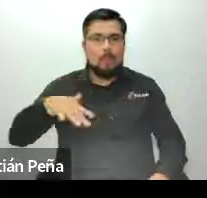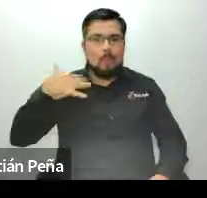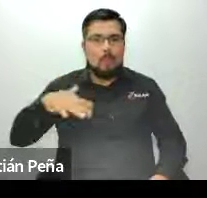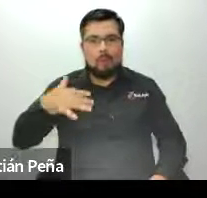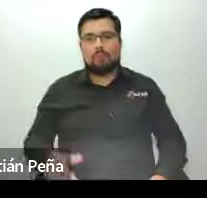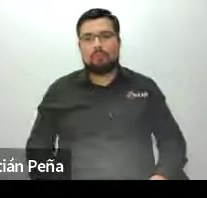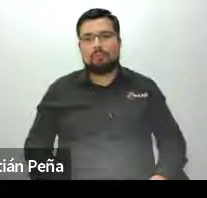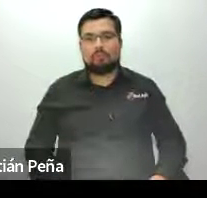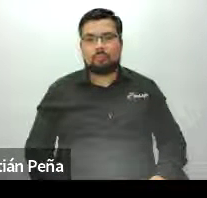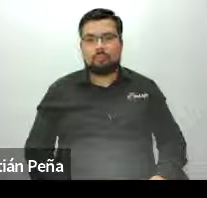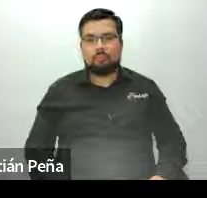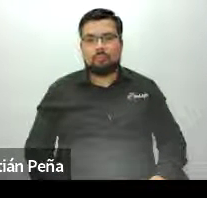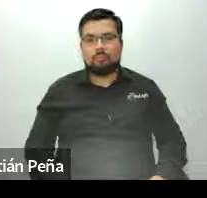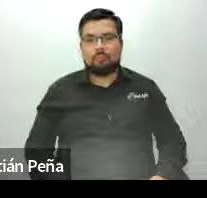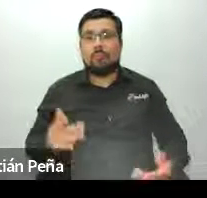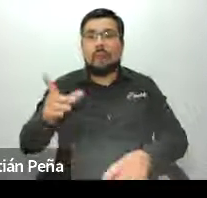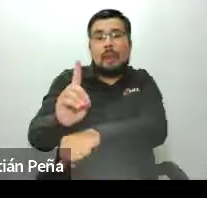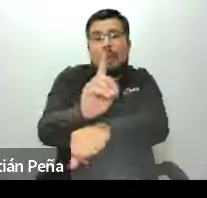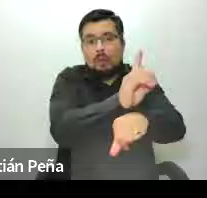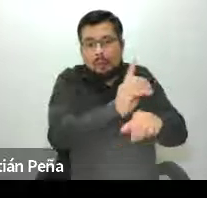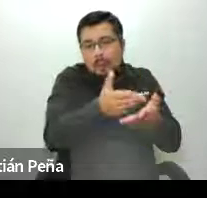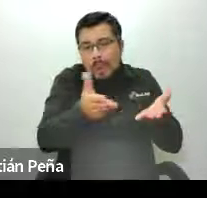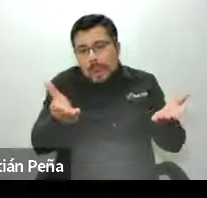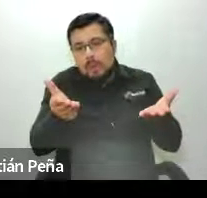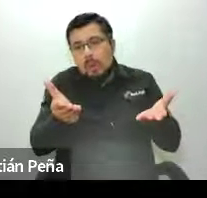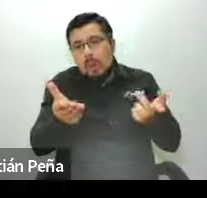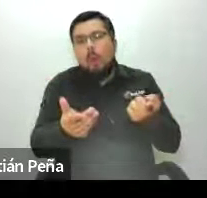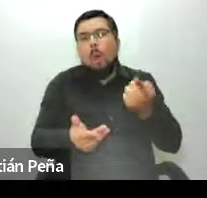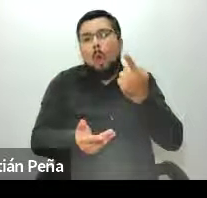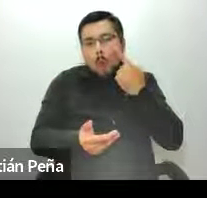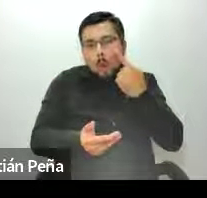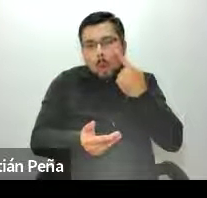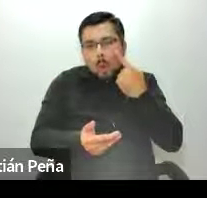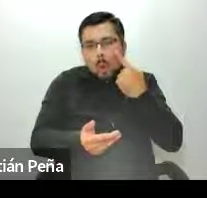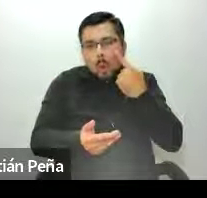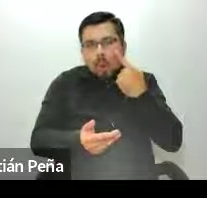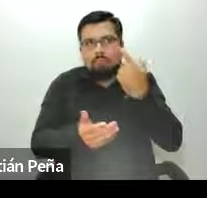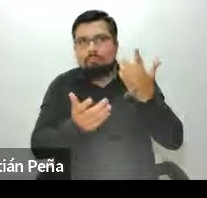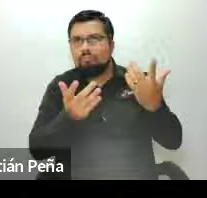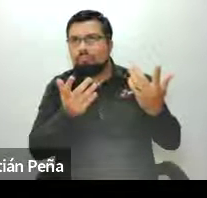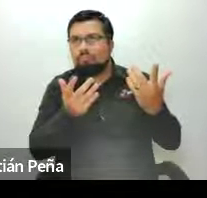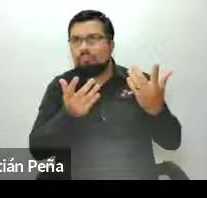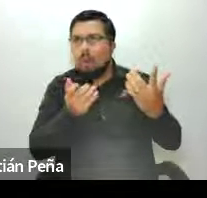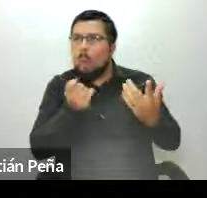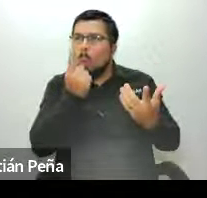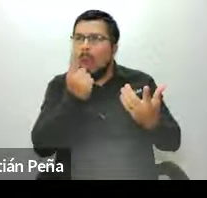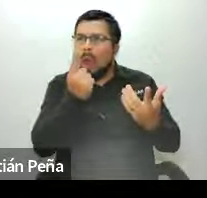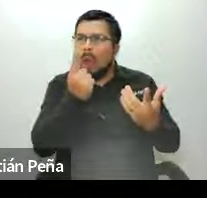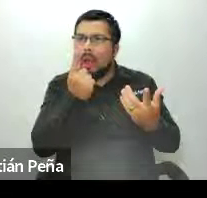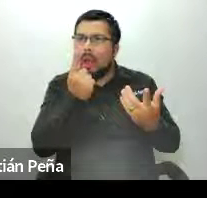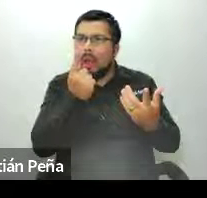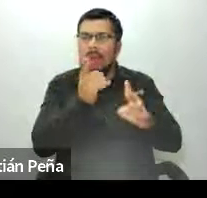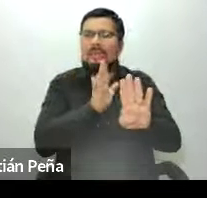docentes tengan conocimiento al respecto de cuál es la base teórica que sustenta la decisión